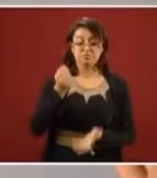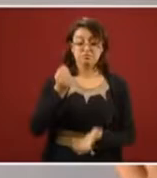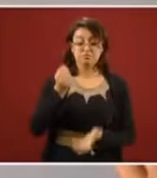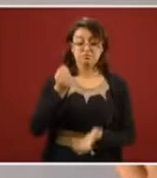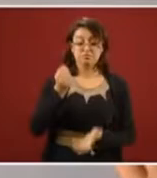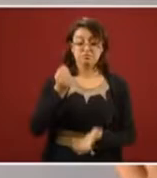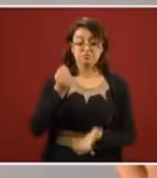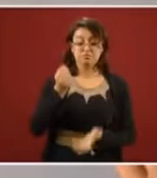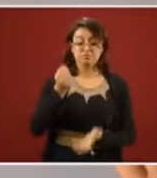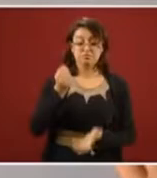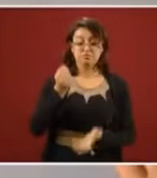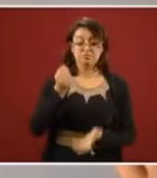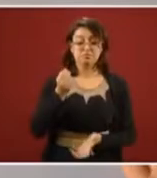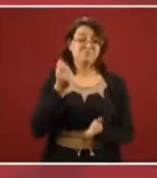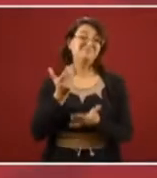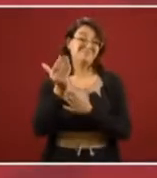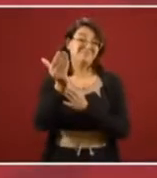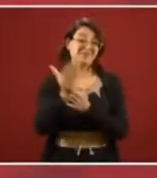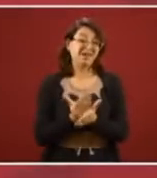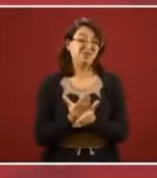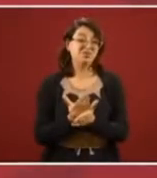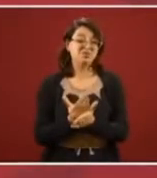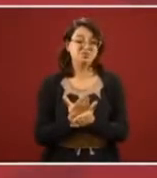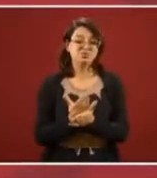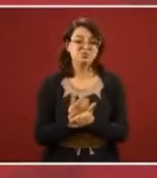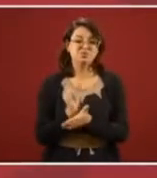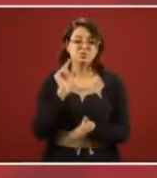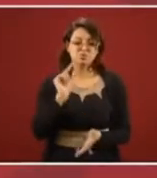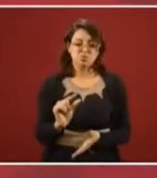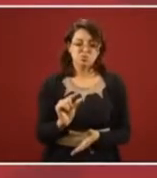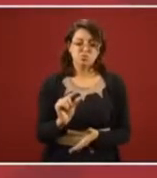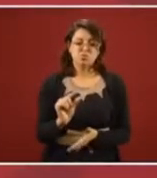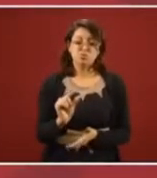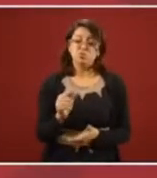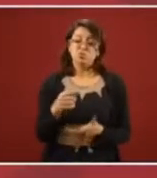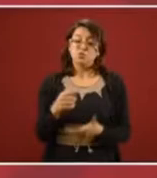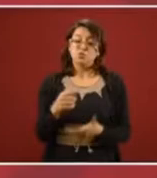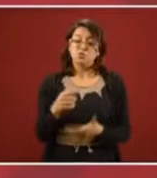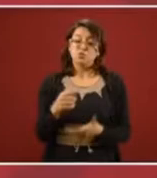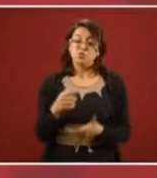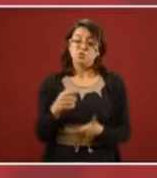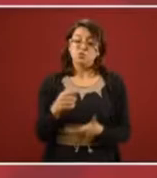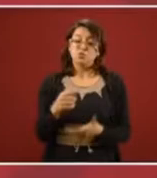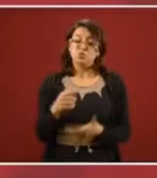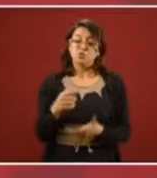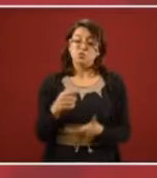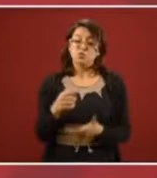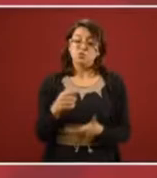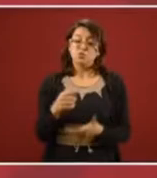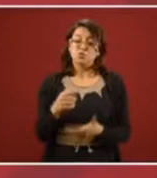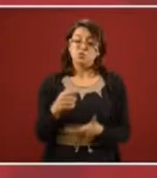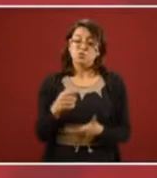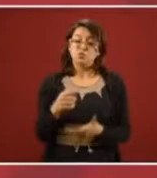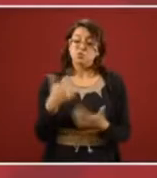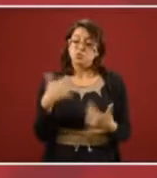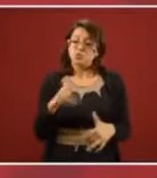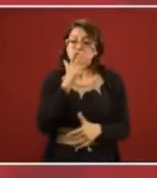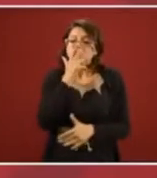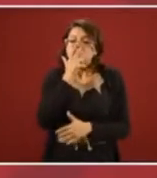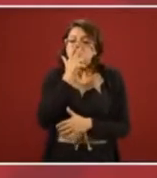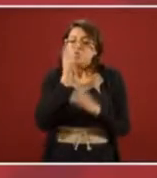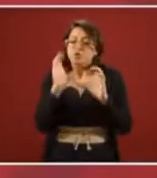primero les un poquito porque es bendito al erp de casete